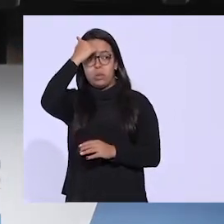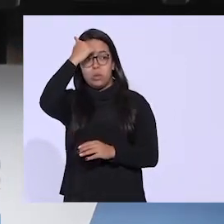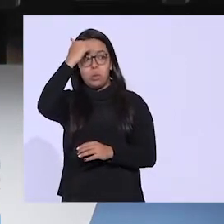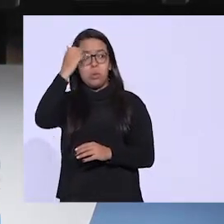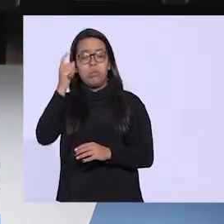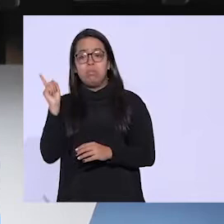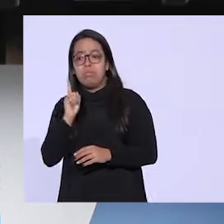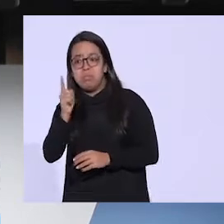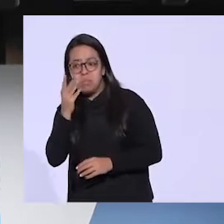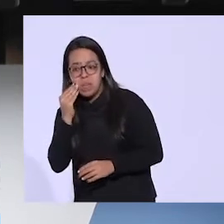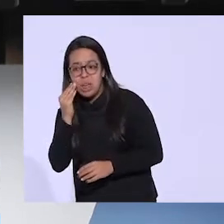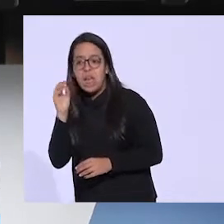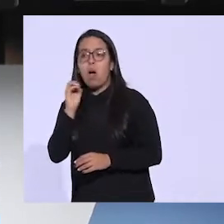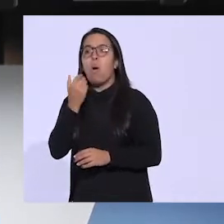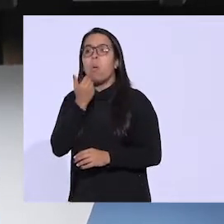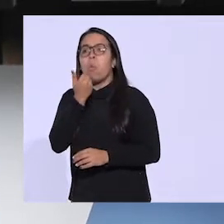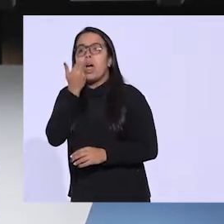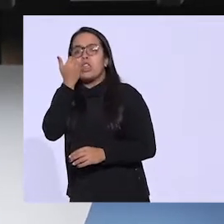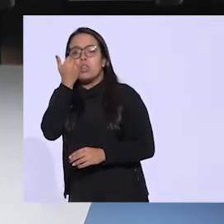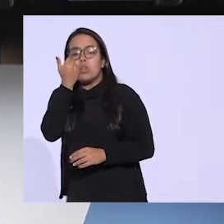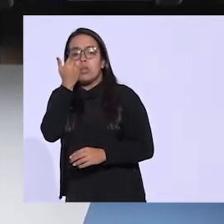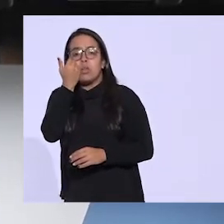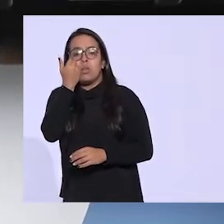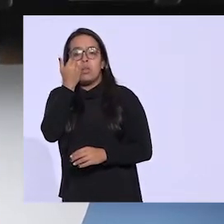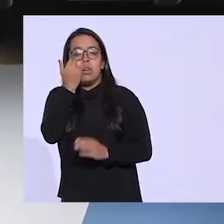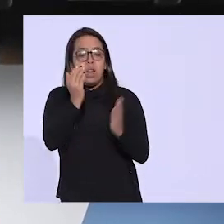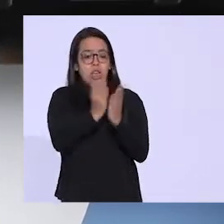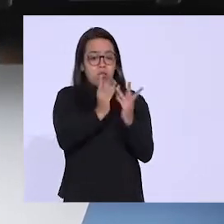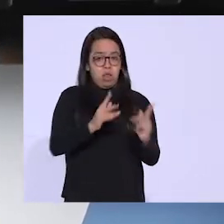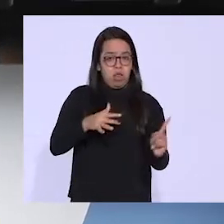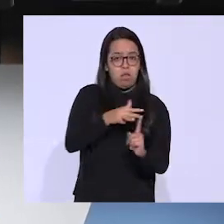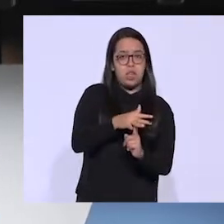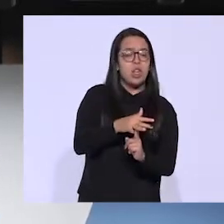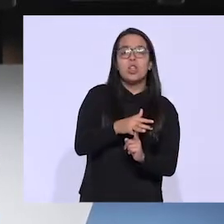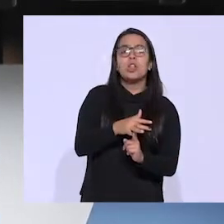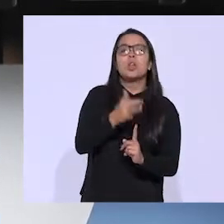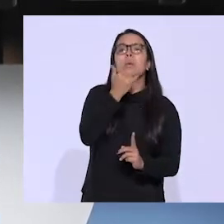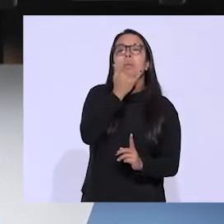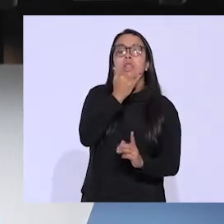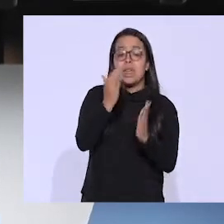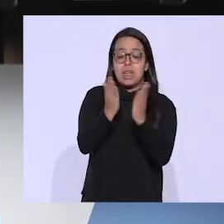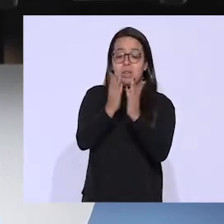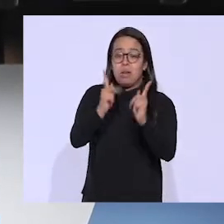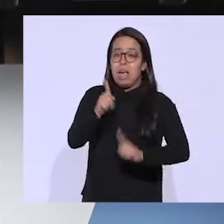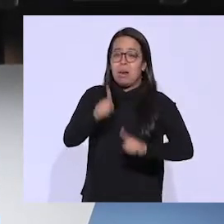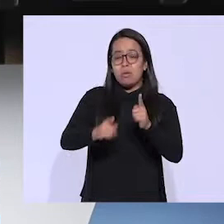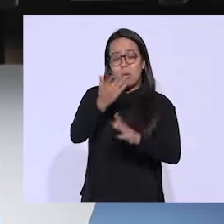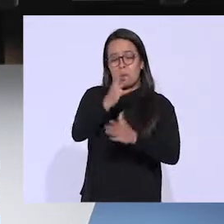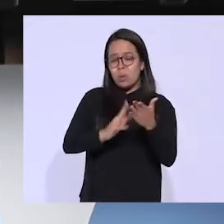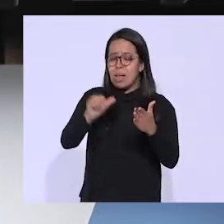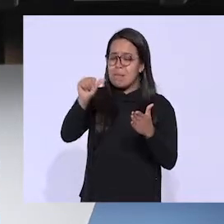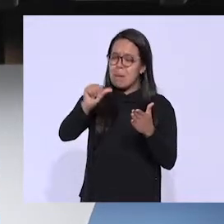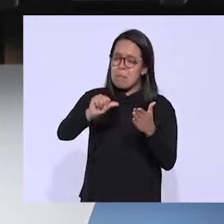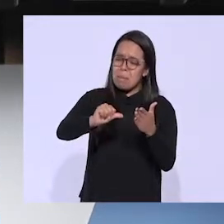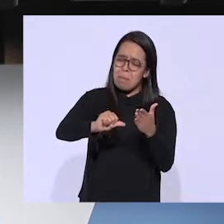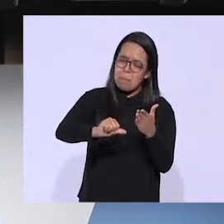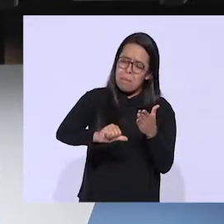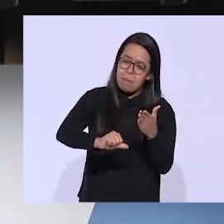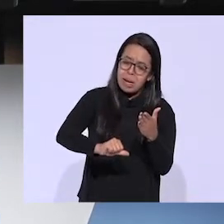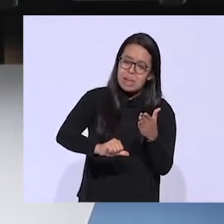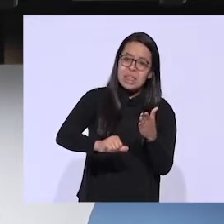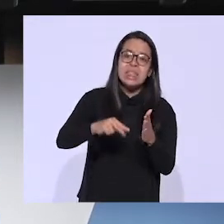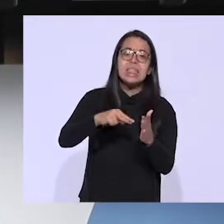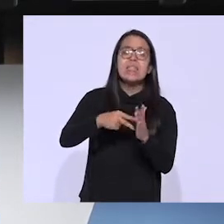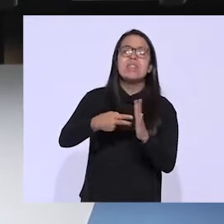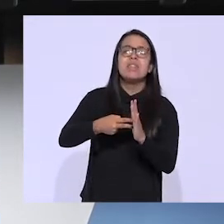sea mayor en edad, el alumno va a tener peor rendimiento. Normalmente es que esos alumnos que tienen peores rendimientos son alumnos que tienen